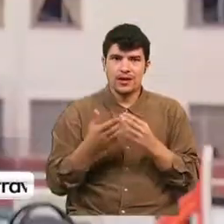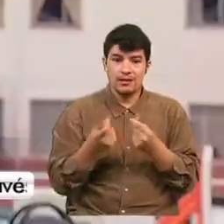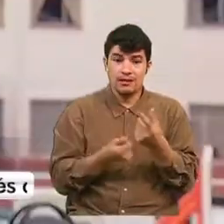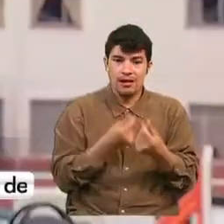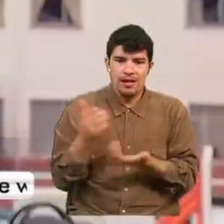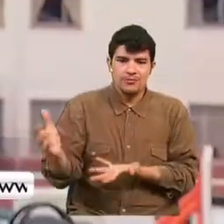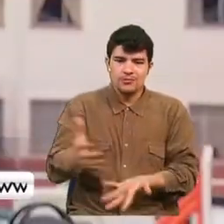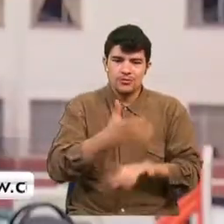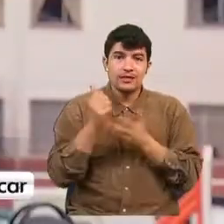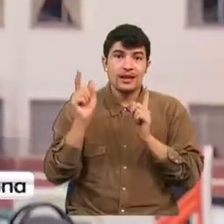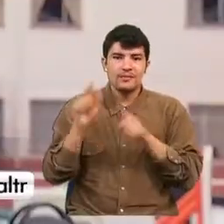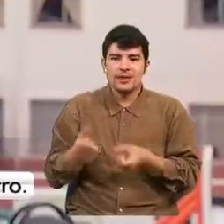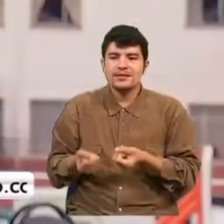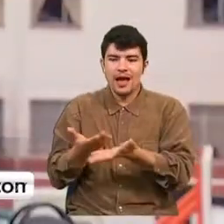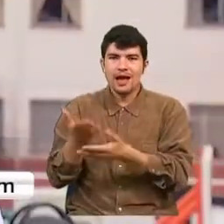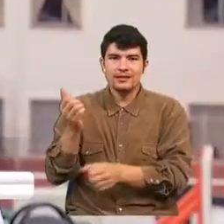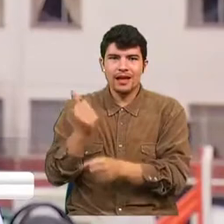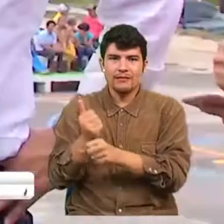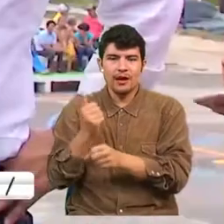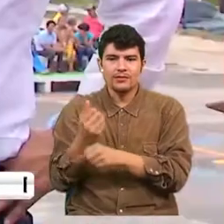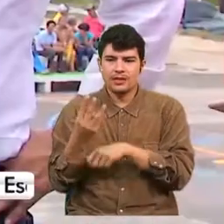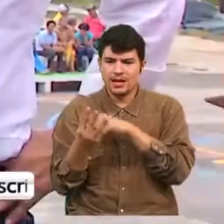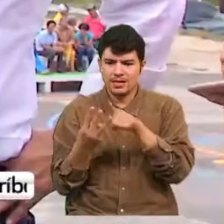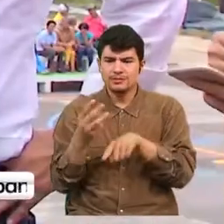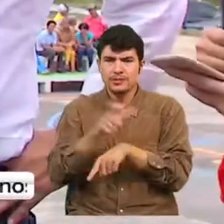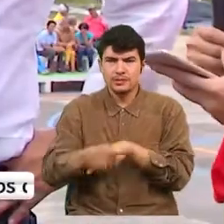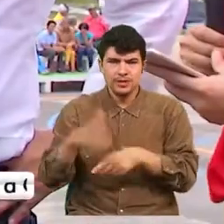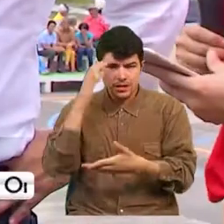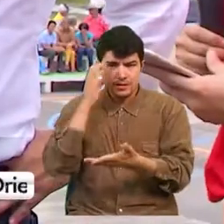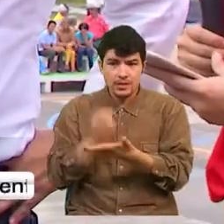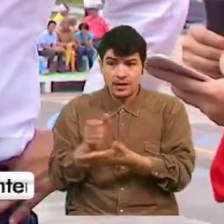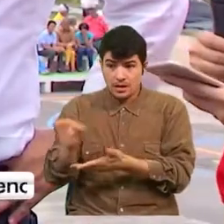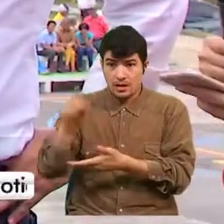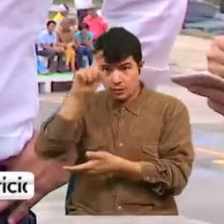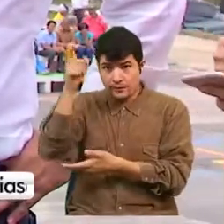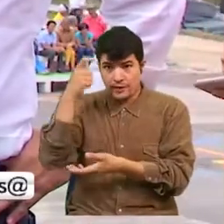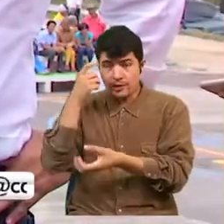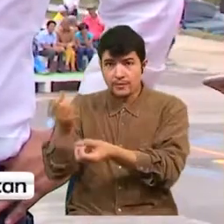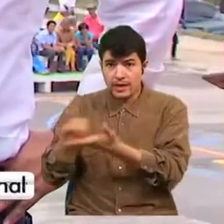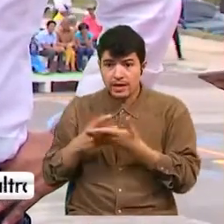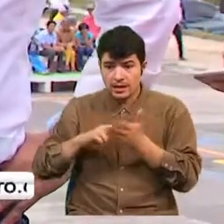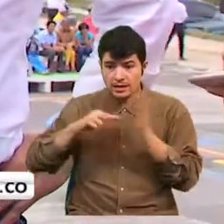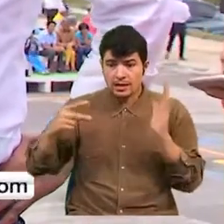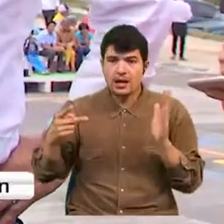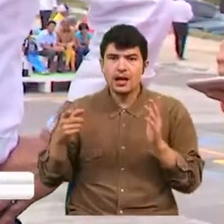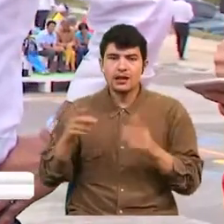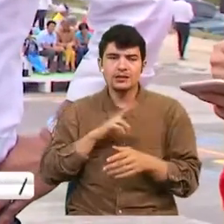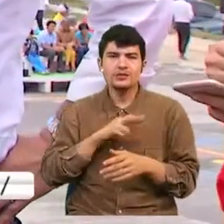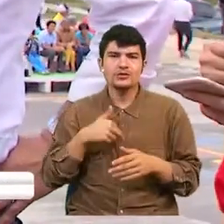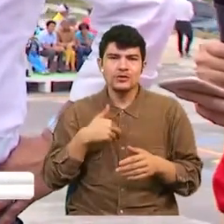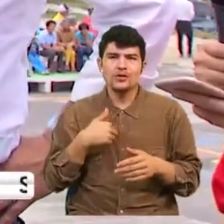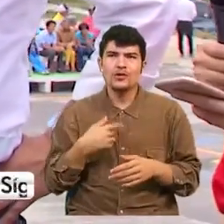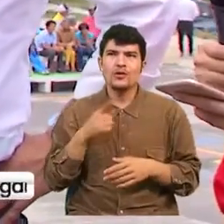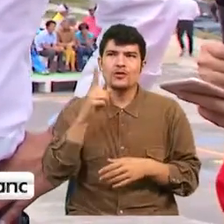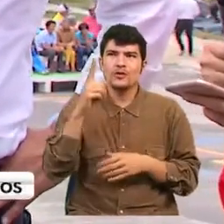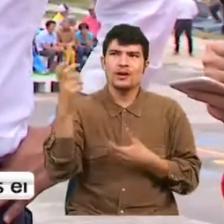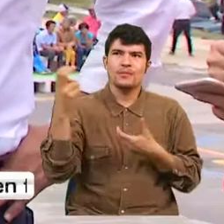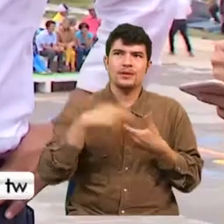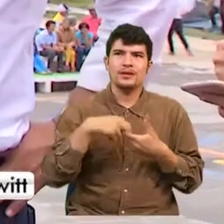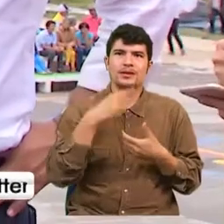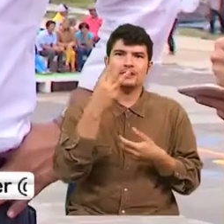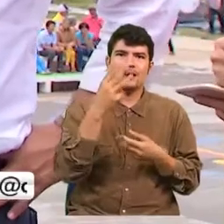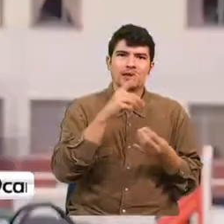empleo. 3 de esas personas dijeron, mire, con este equipo que la Gobernación de Santander nos trajo, generé un empleo más. 3